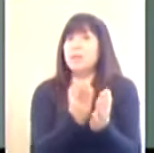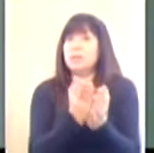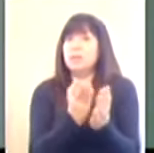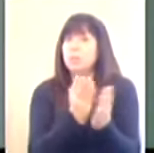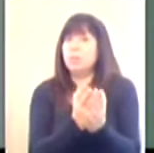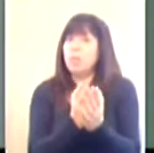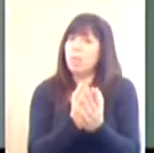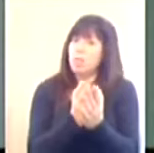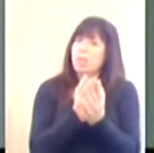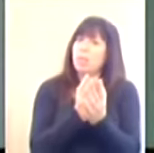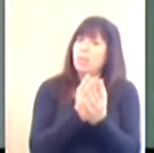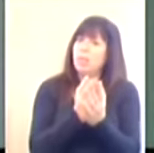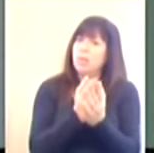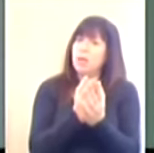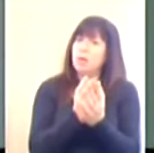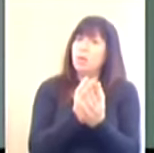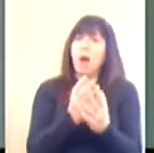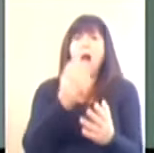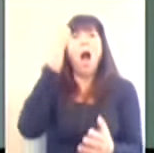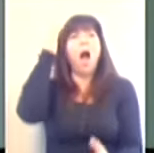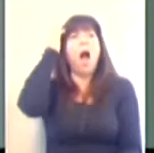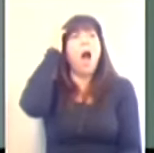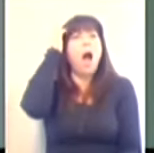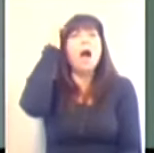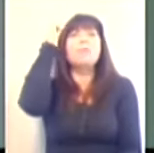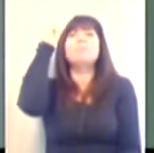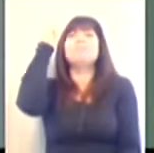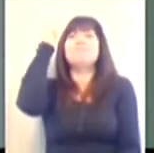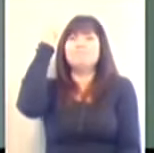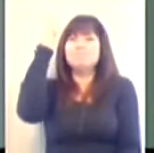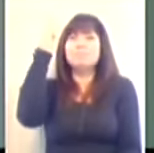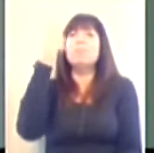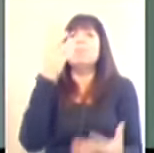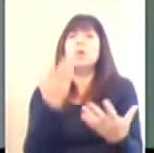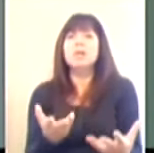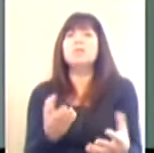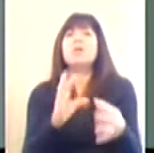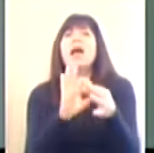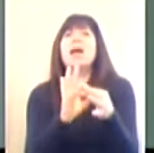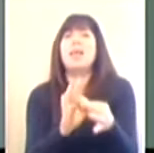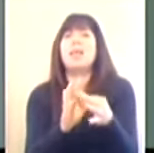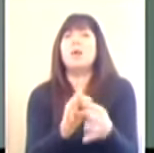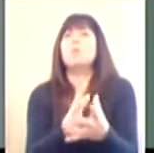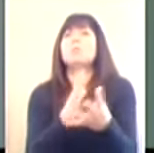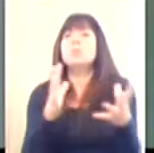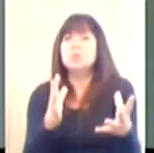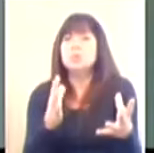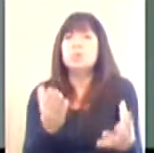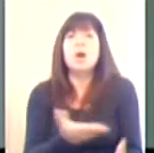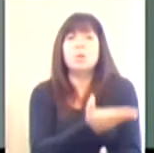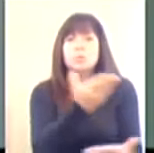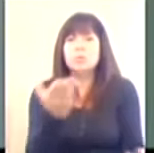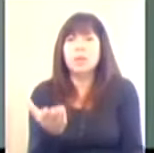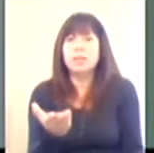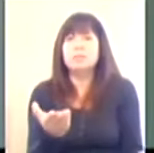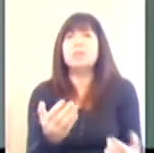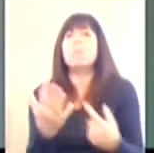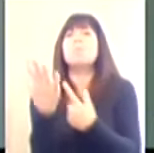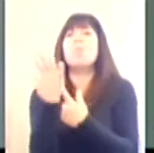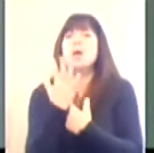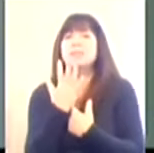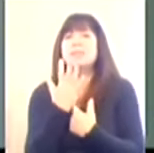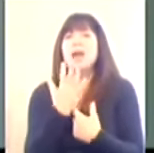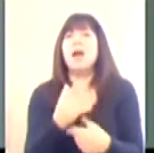caer acá en la teja, por decirlo así. Y por eso es que se lo agradezco tanto a las generadoras, porque nos muestra